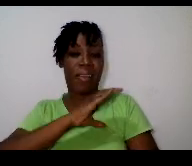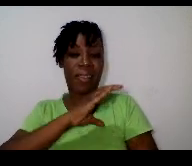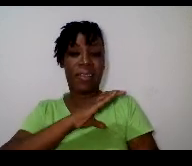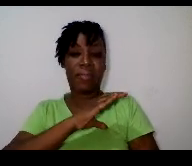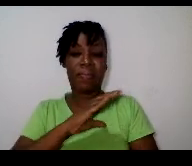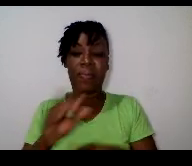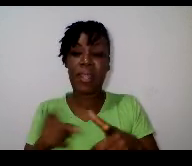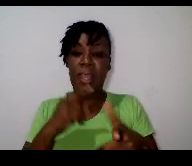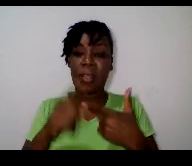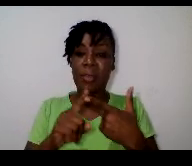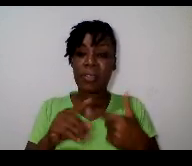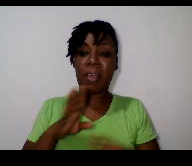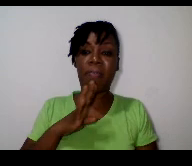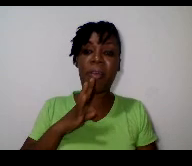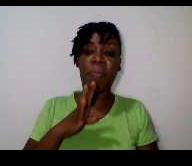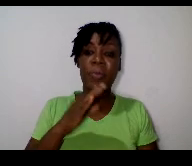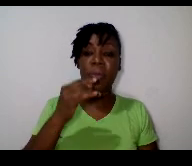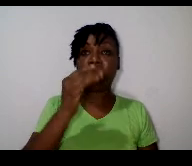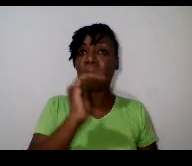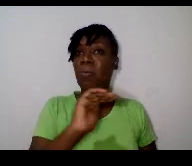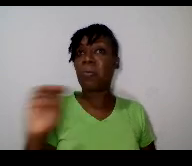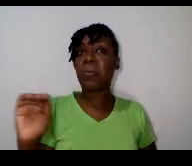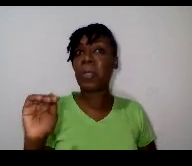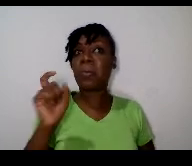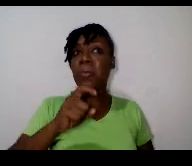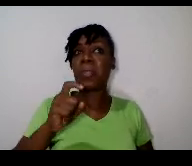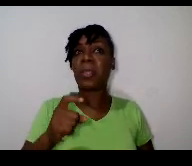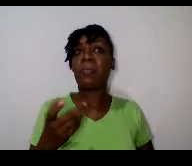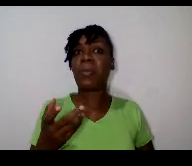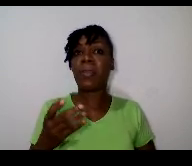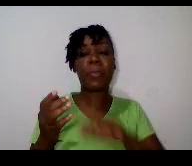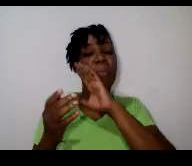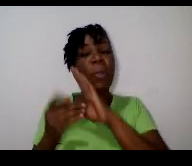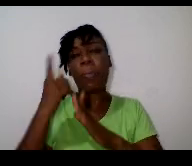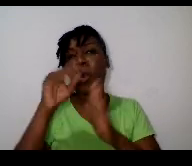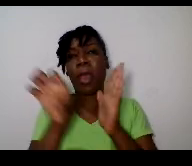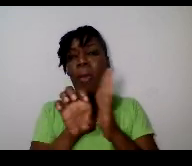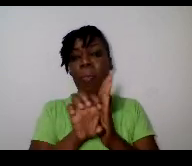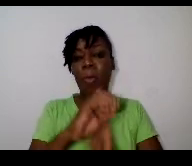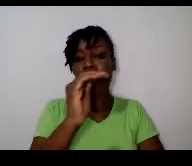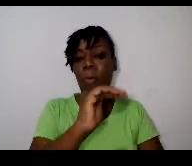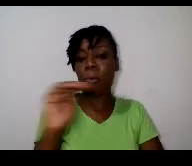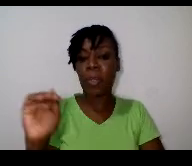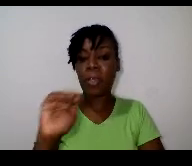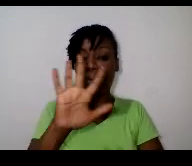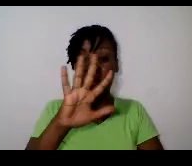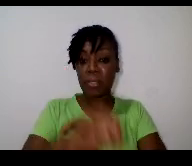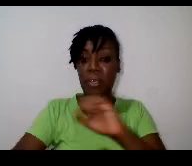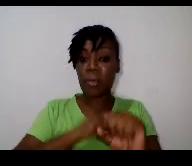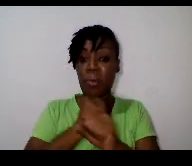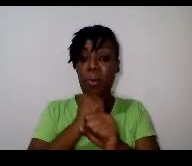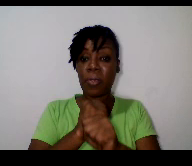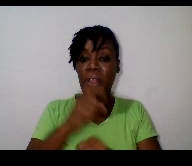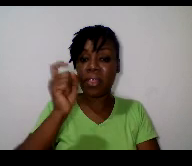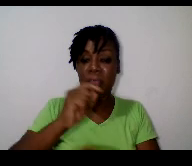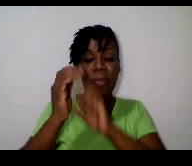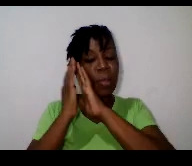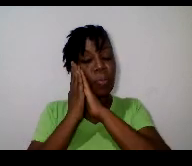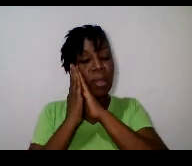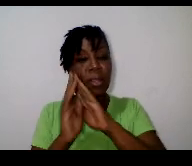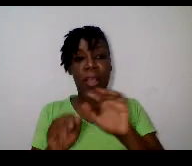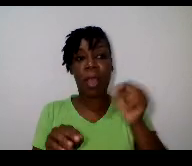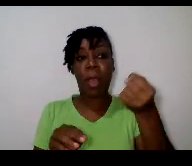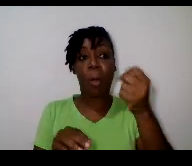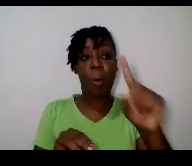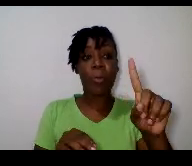niños, un niño tiene que dormir, qué sé yo, un niño de 5 años tiene que dormir entre un rango entre 11 y 13 horas,